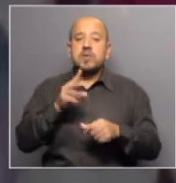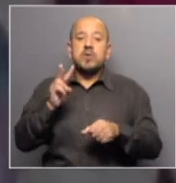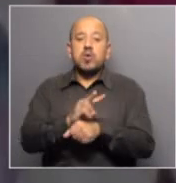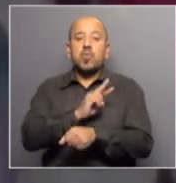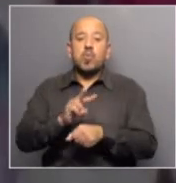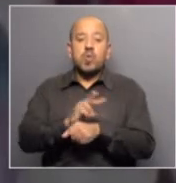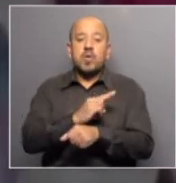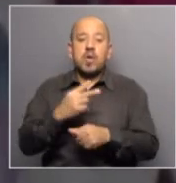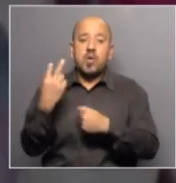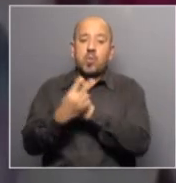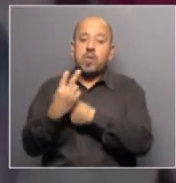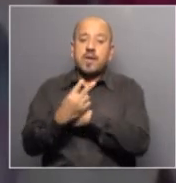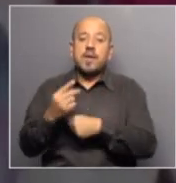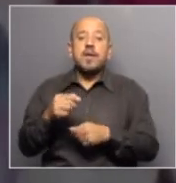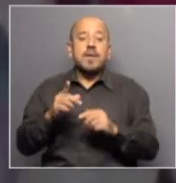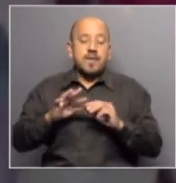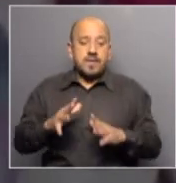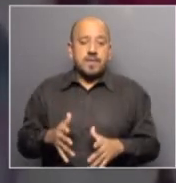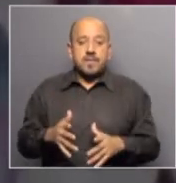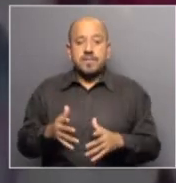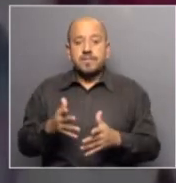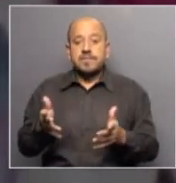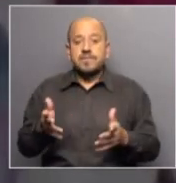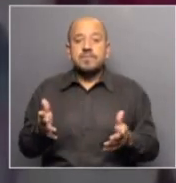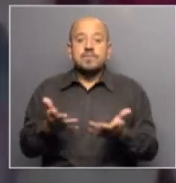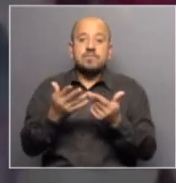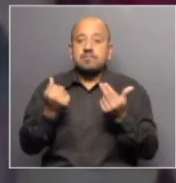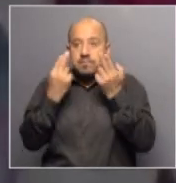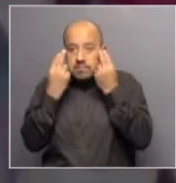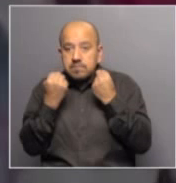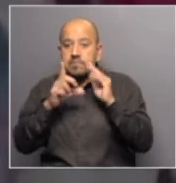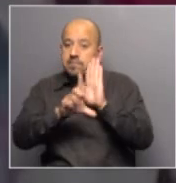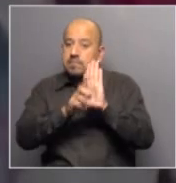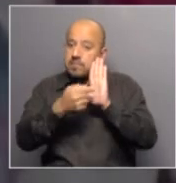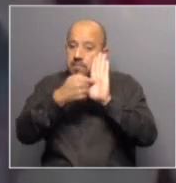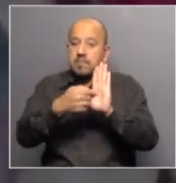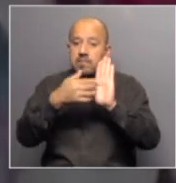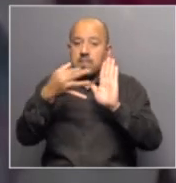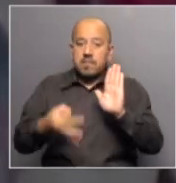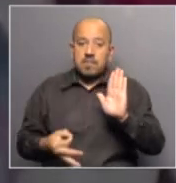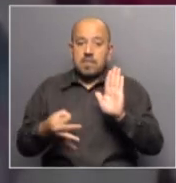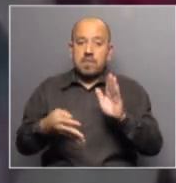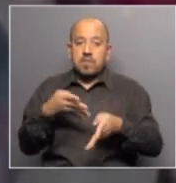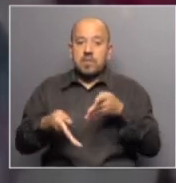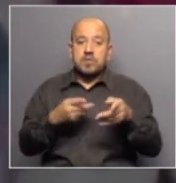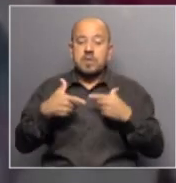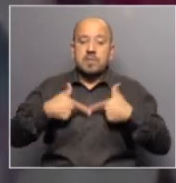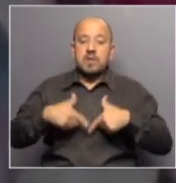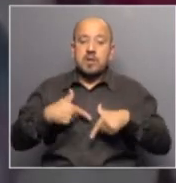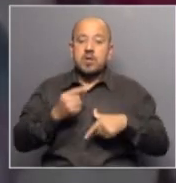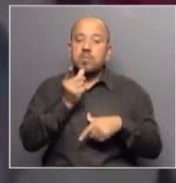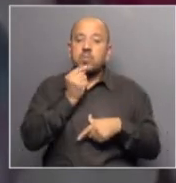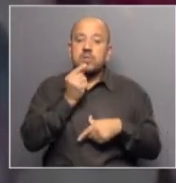a nosotros y cuidarnos a todos es también acatar las leyes que están establecidas y que están vigentes. Que el Ministerio del